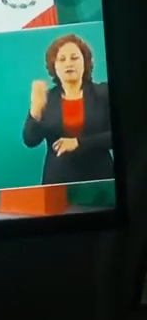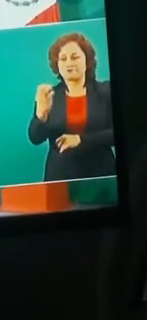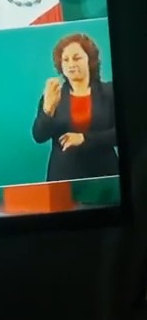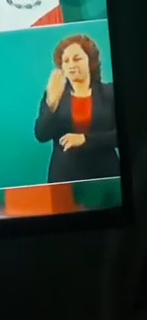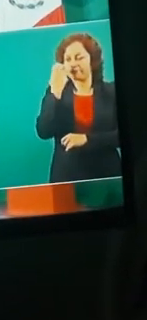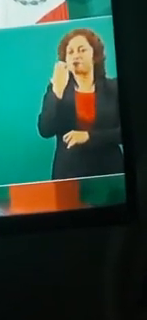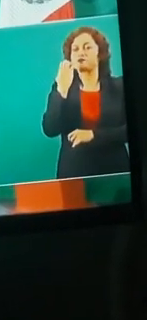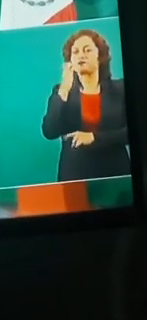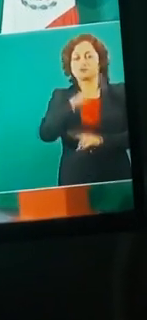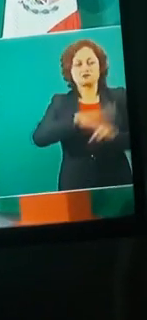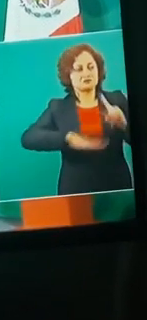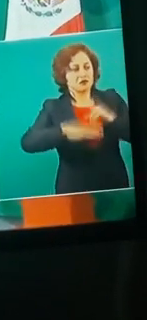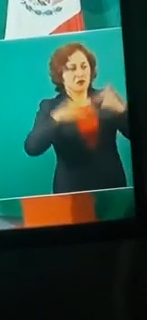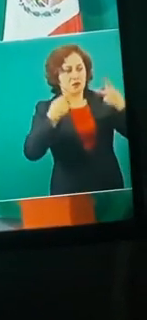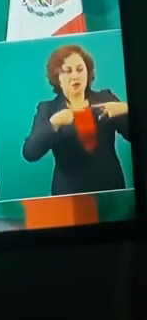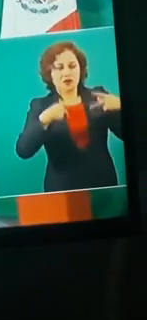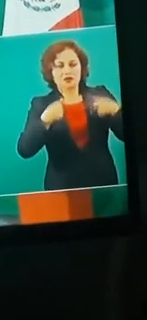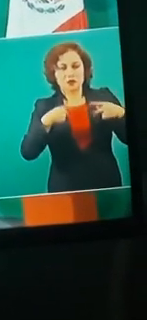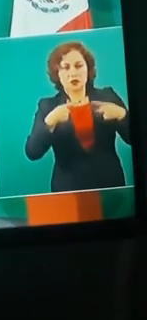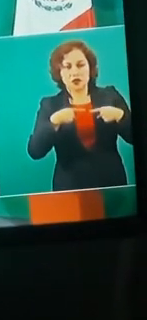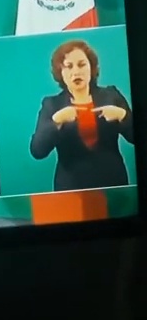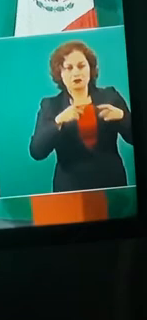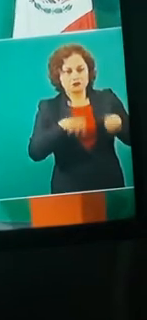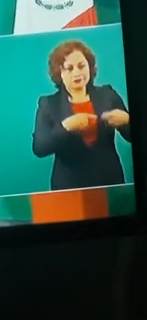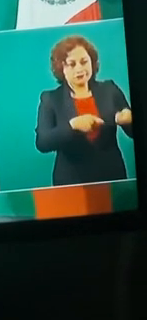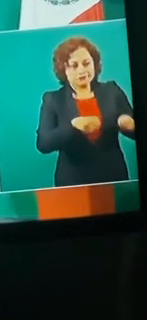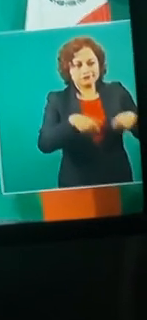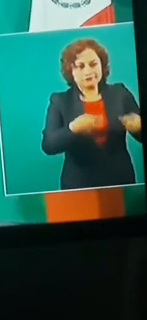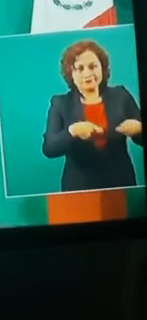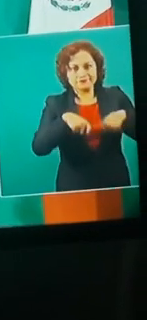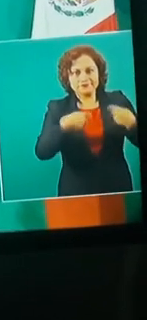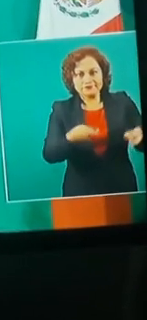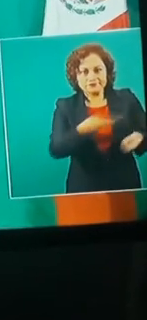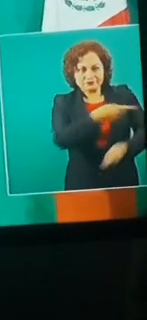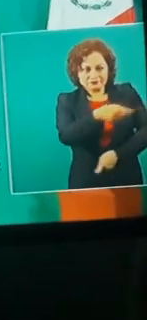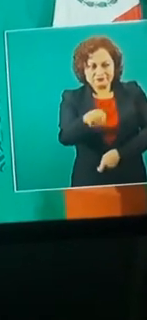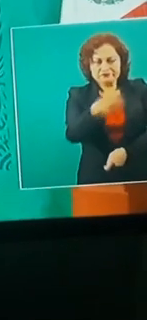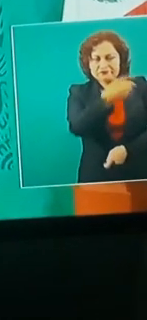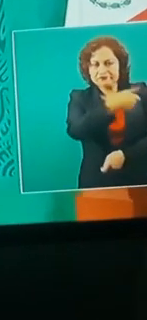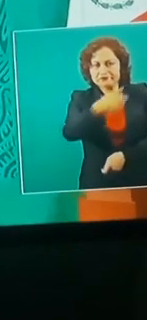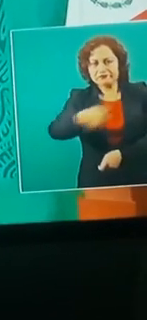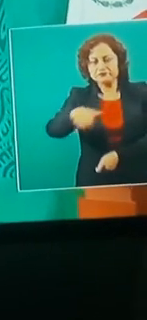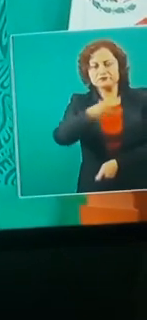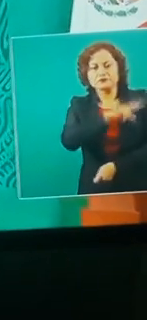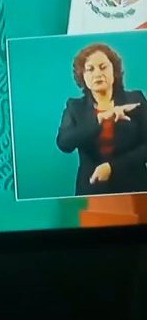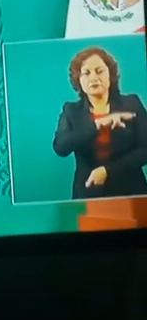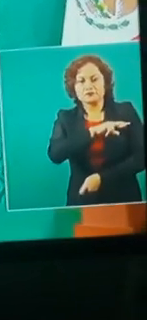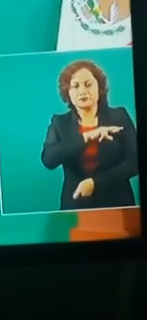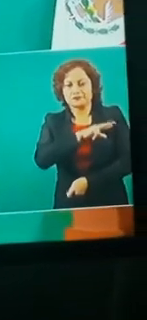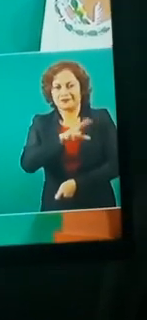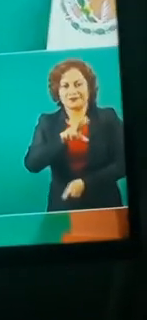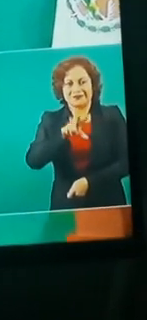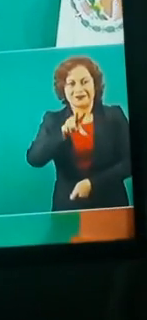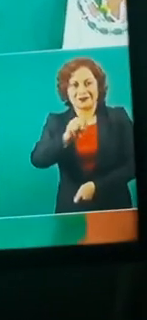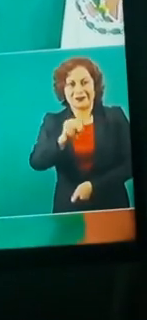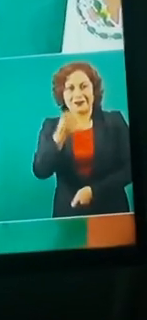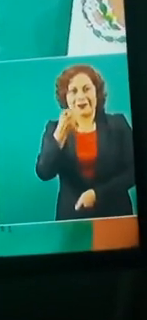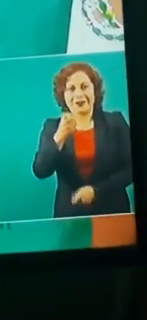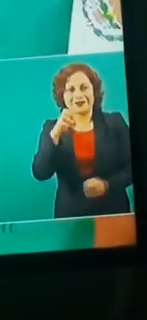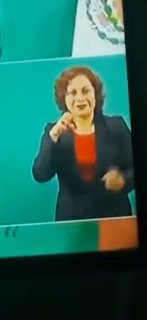escucharon en voz de nuestro presidente Andrés Manuel López Obrador. Muy buenos días, amigos, amigas, y estamos para